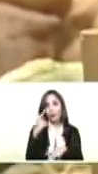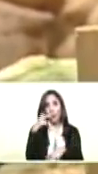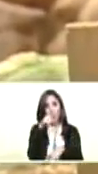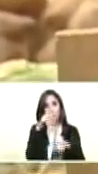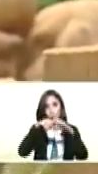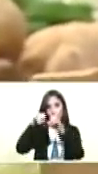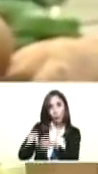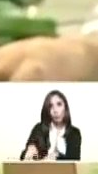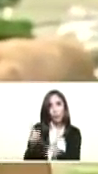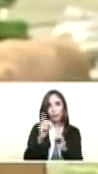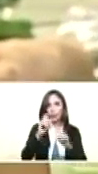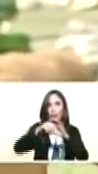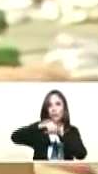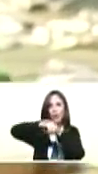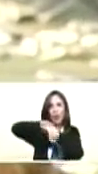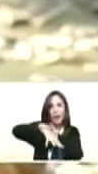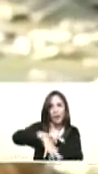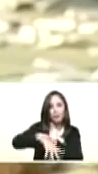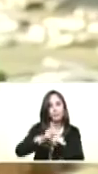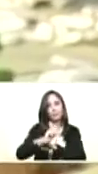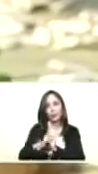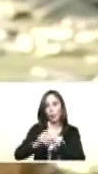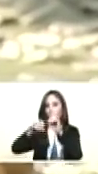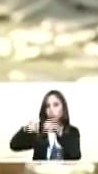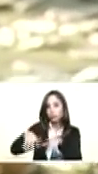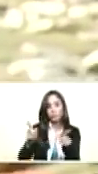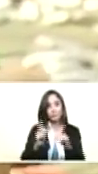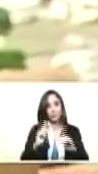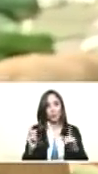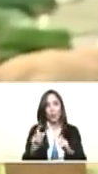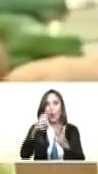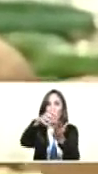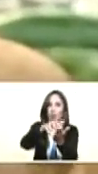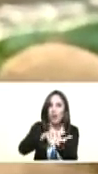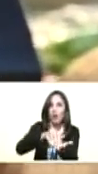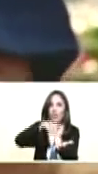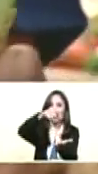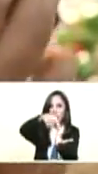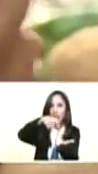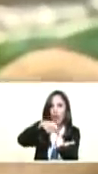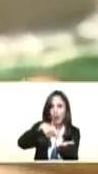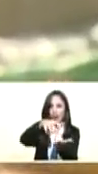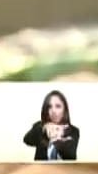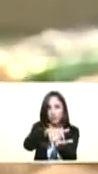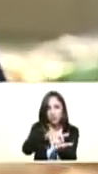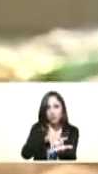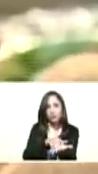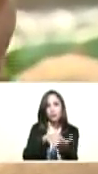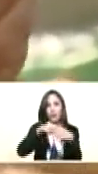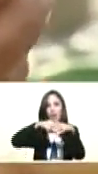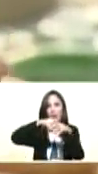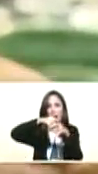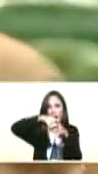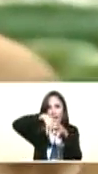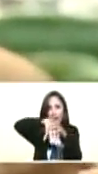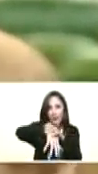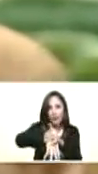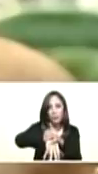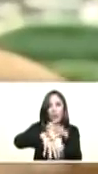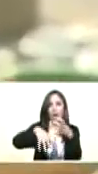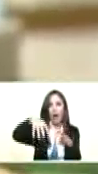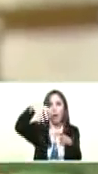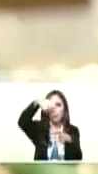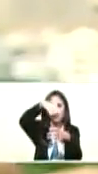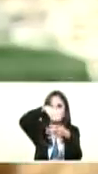bota. Esto se siembra en cualquier parte en la casa, en cualquier, no necesitamos grandes espacios, sino en cualquier